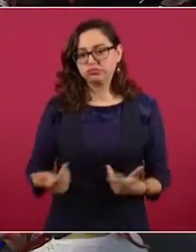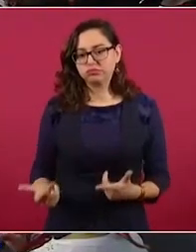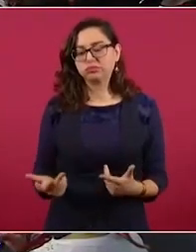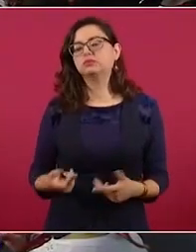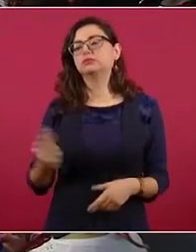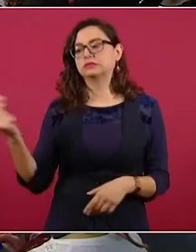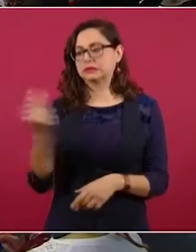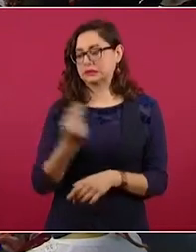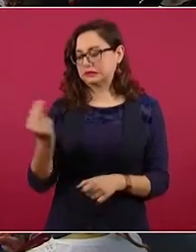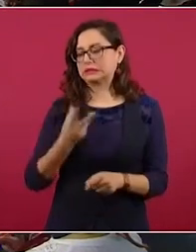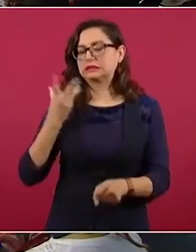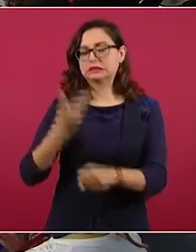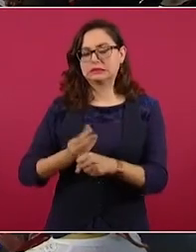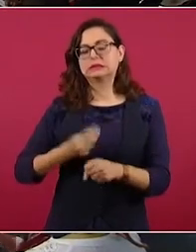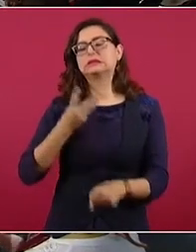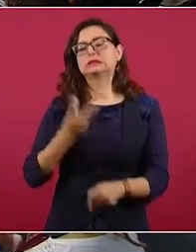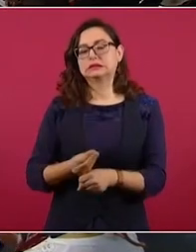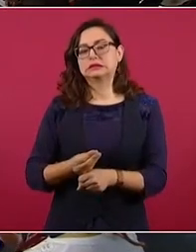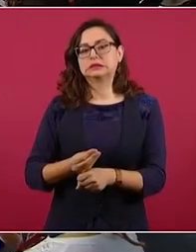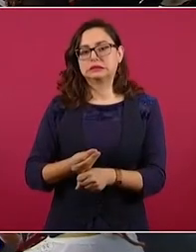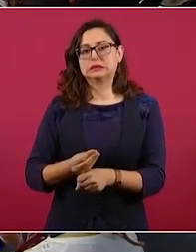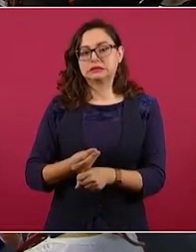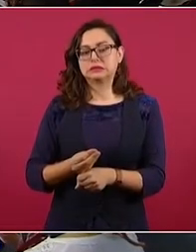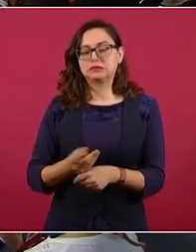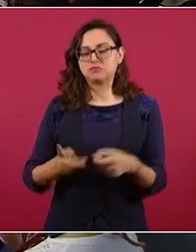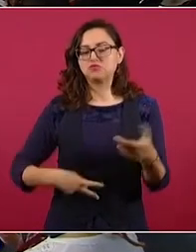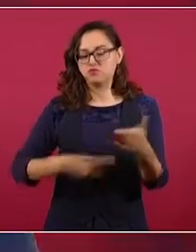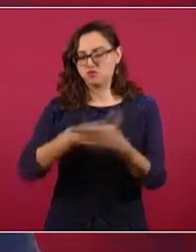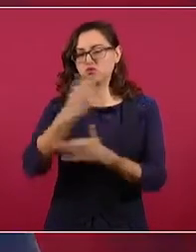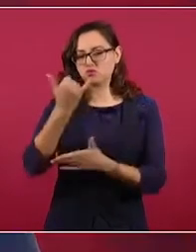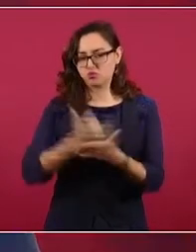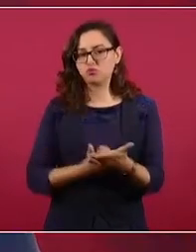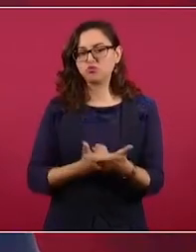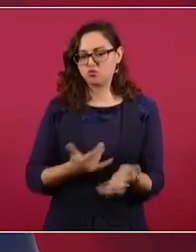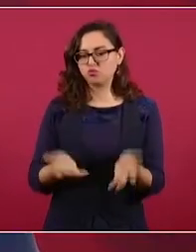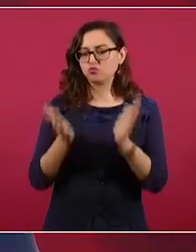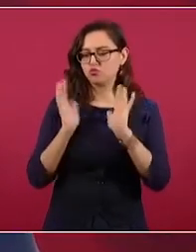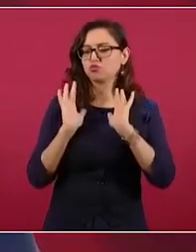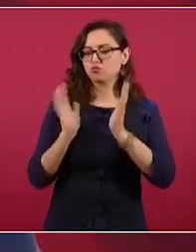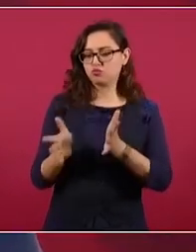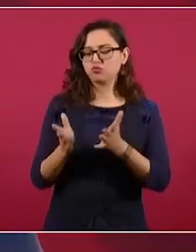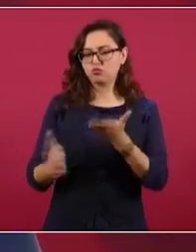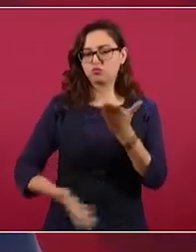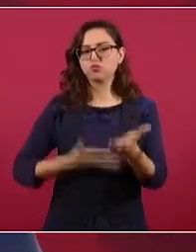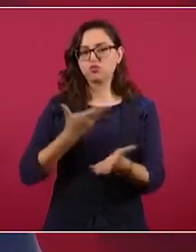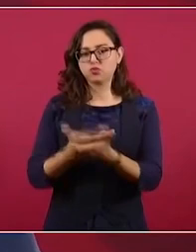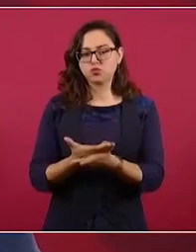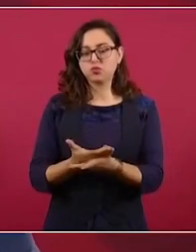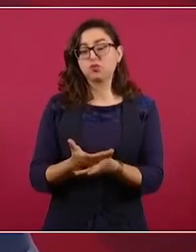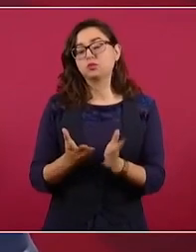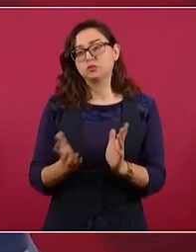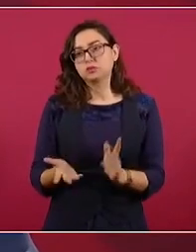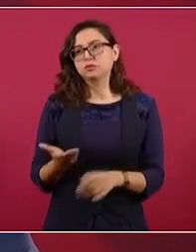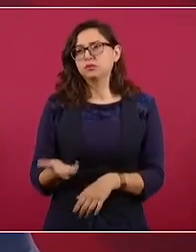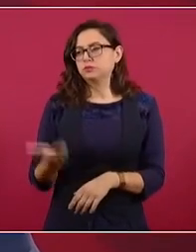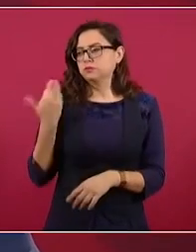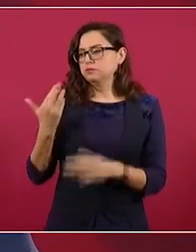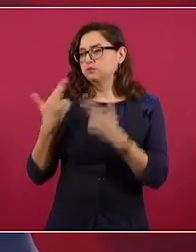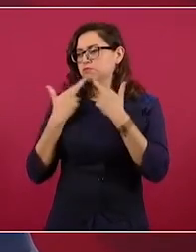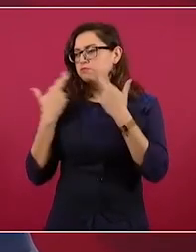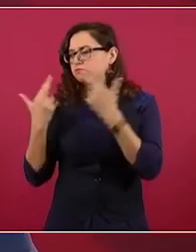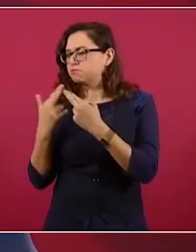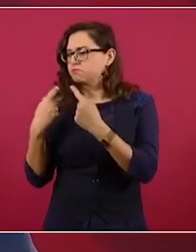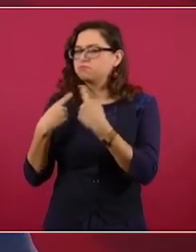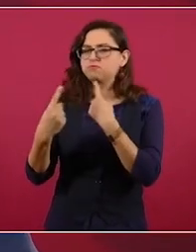Y ya hay un proyecto con ese propósito, ya nos reunimos y se